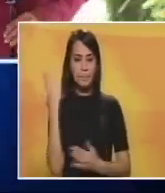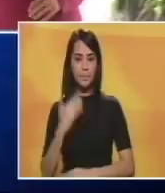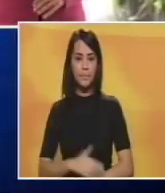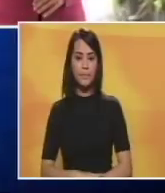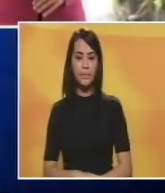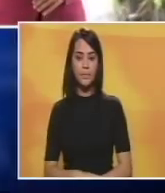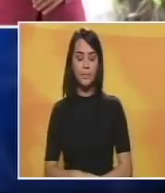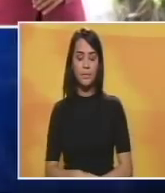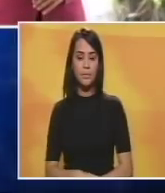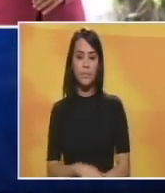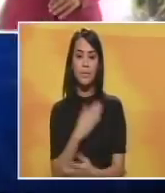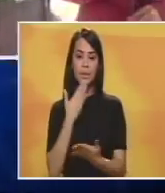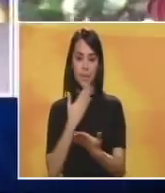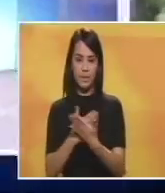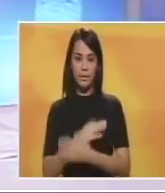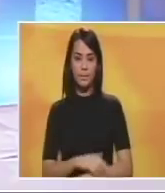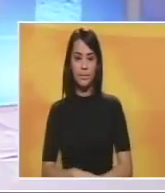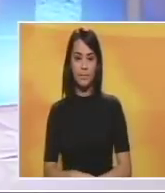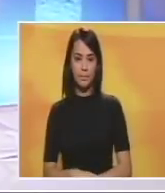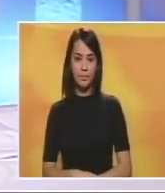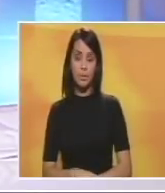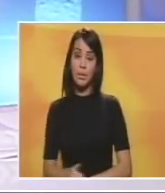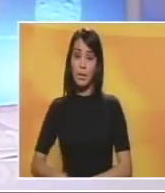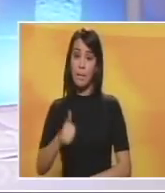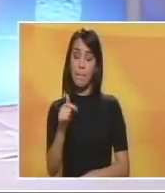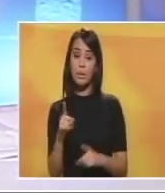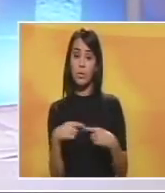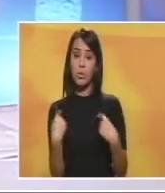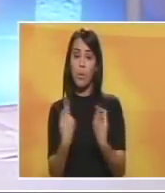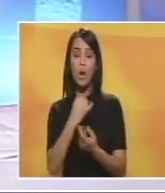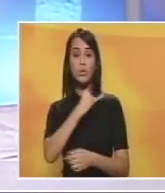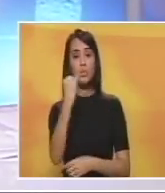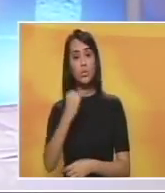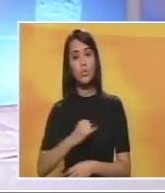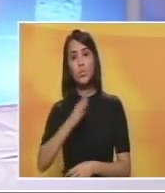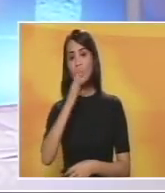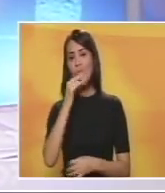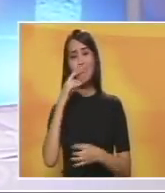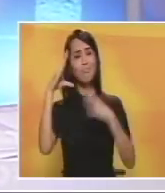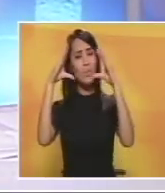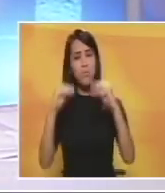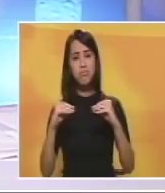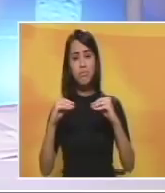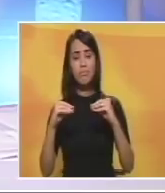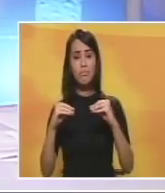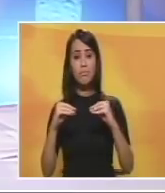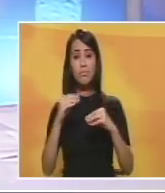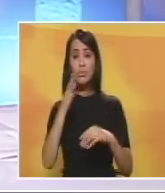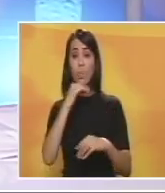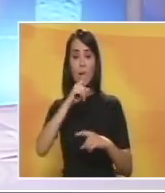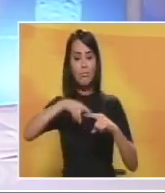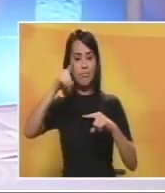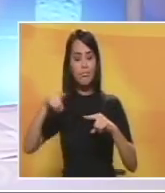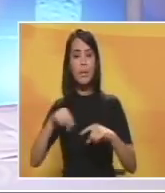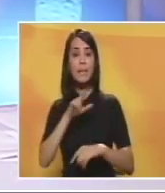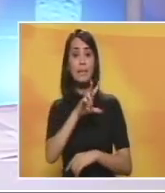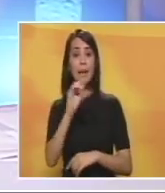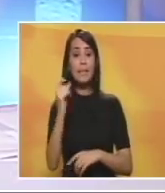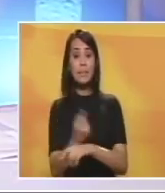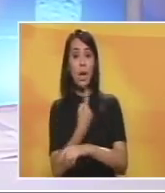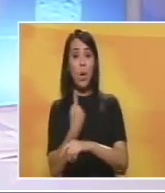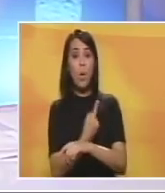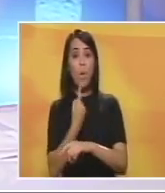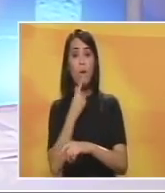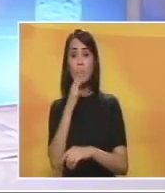meridiana. Gracias, Maoli. La mayoría de los sectores en Zulia permanecen sin servicio eléctrico. Algunos tienen más de 30 horas